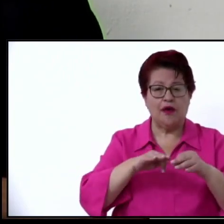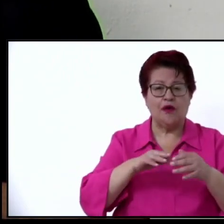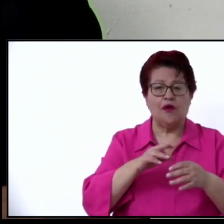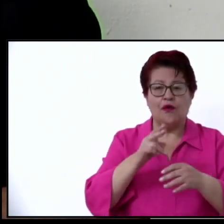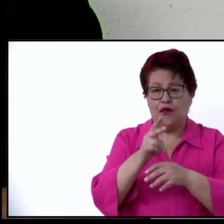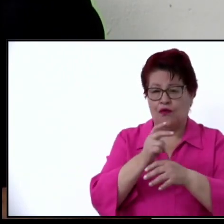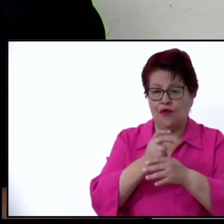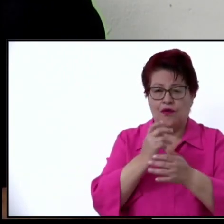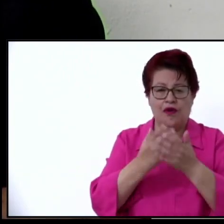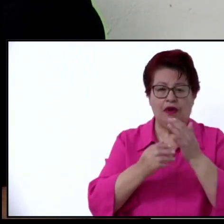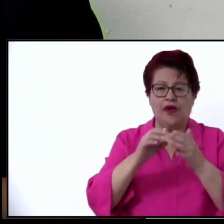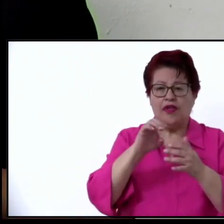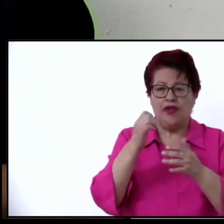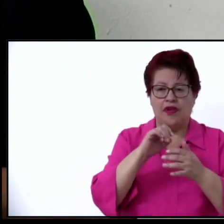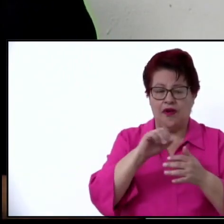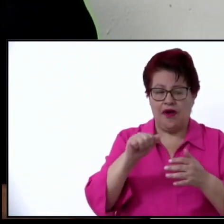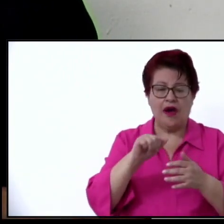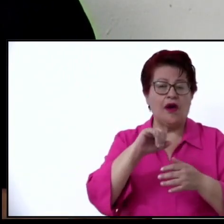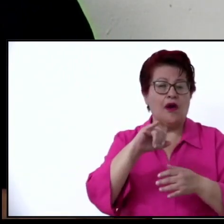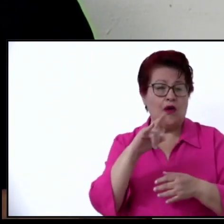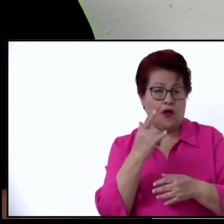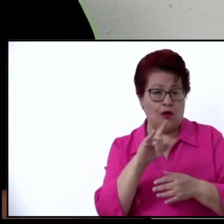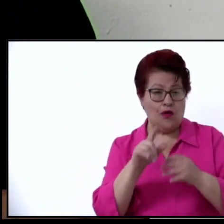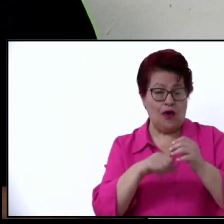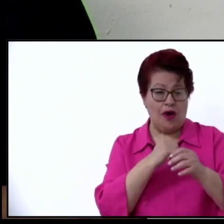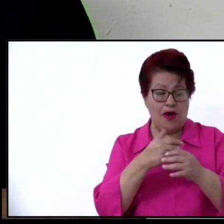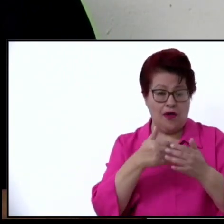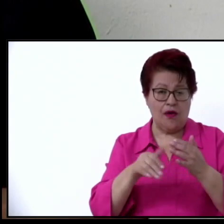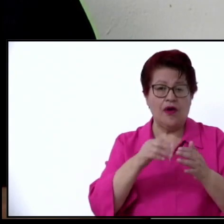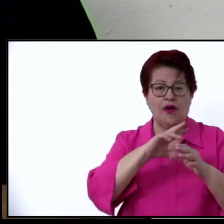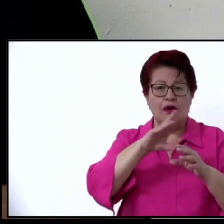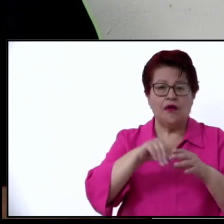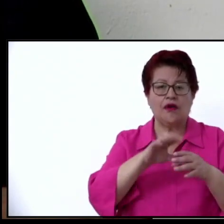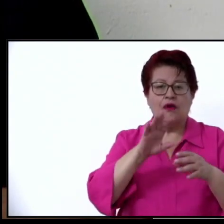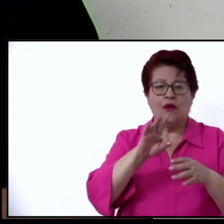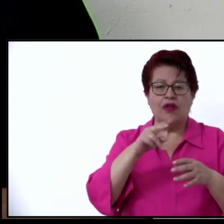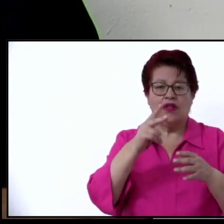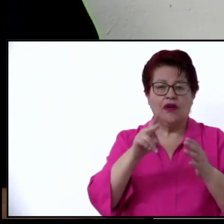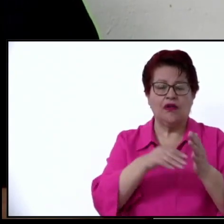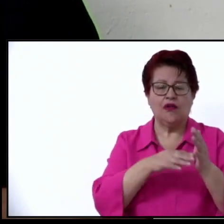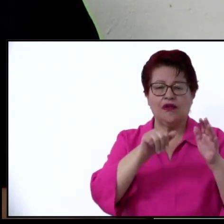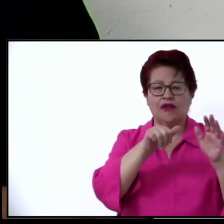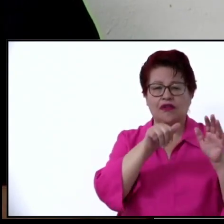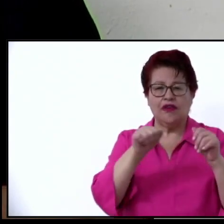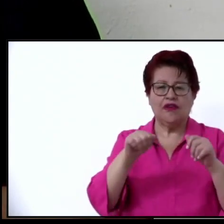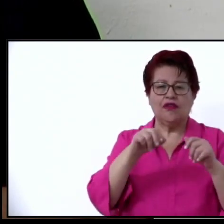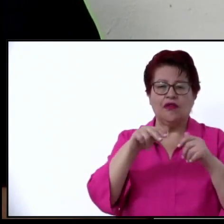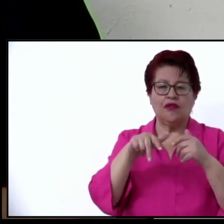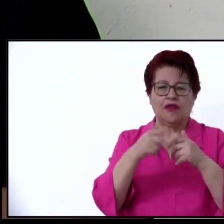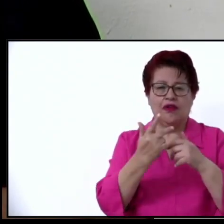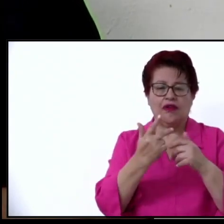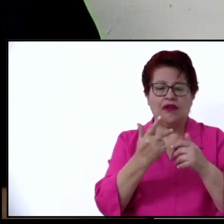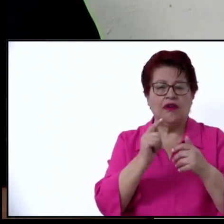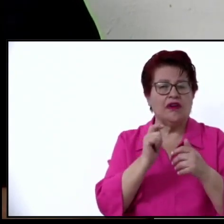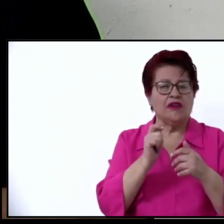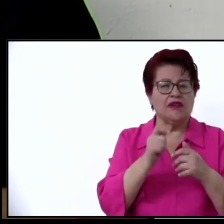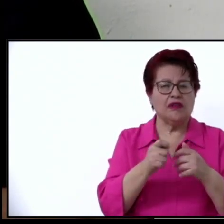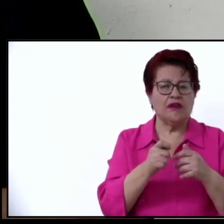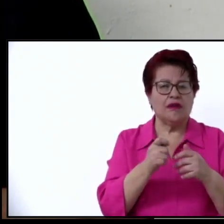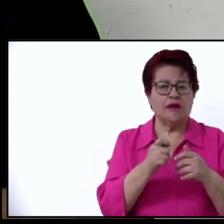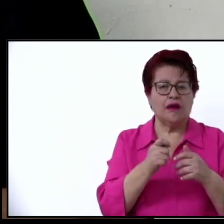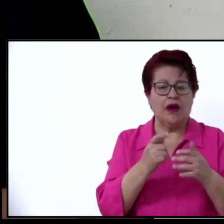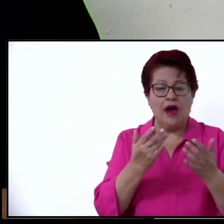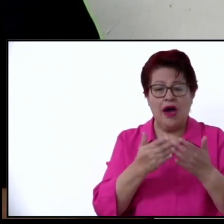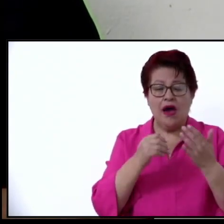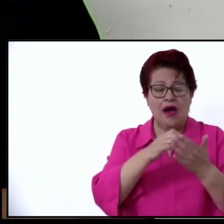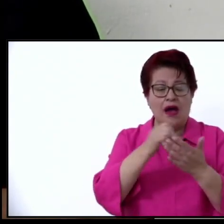el periodo de enero a julio de este año se registraron un total de 42.613, lo cual sitúa